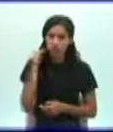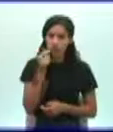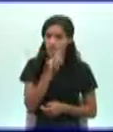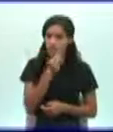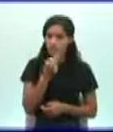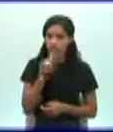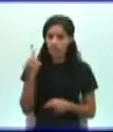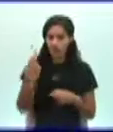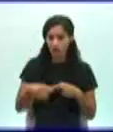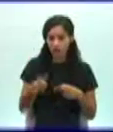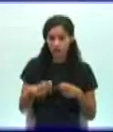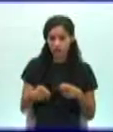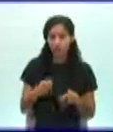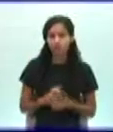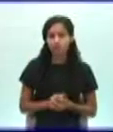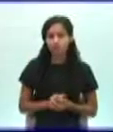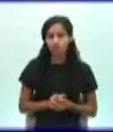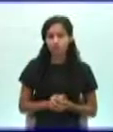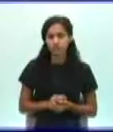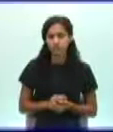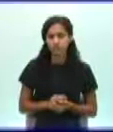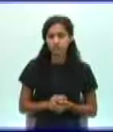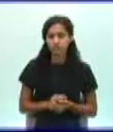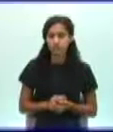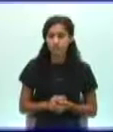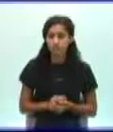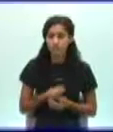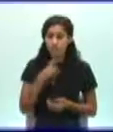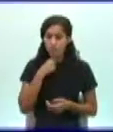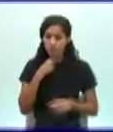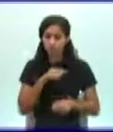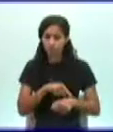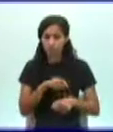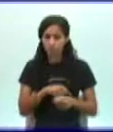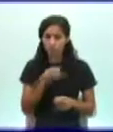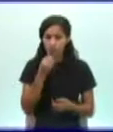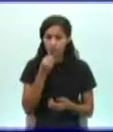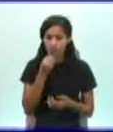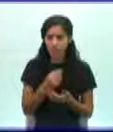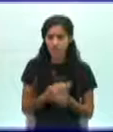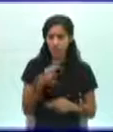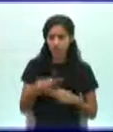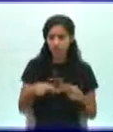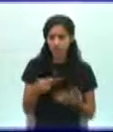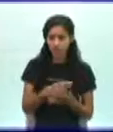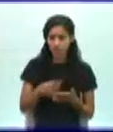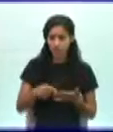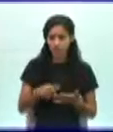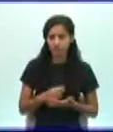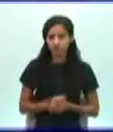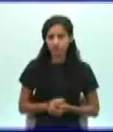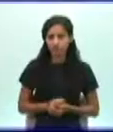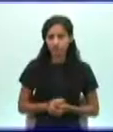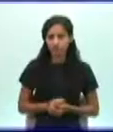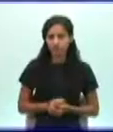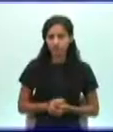teoría marxista-leninista? Le daré un espacio de tiempo para que puedan resumir en sus libretas.